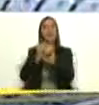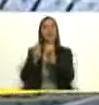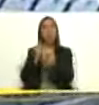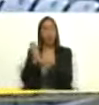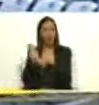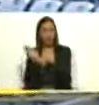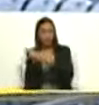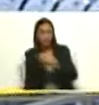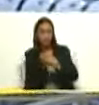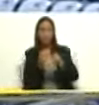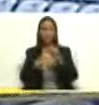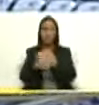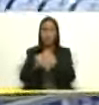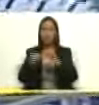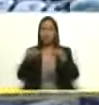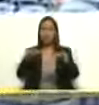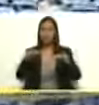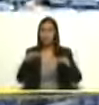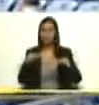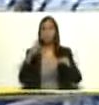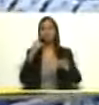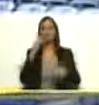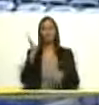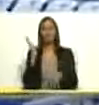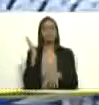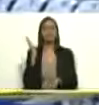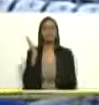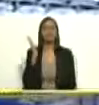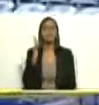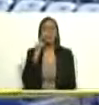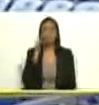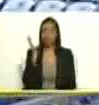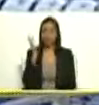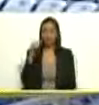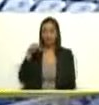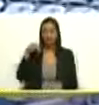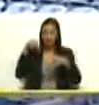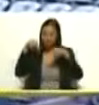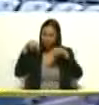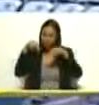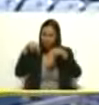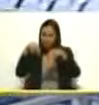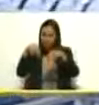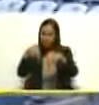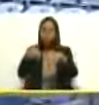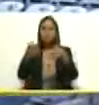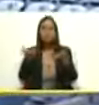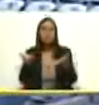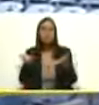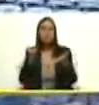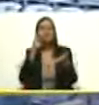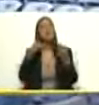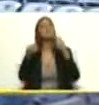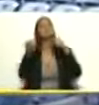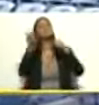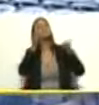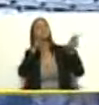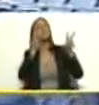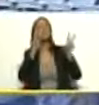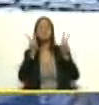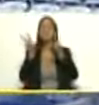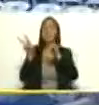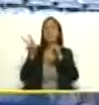duro allí lo vemos inspeccionando las instalaciones recorriendo un poco este majestuoso espacio que ha